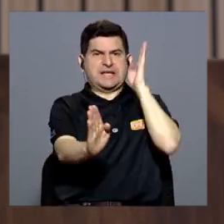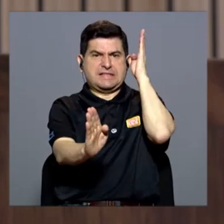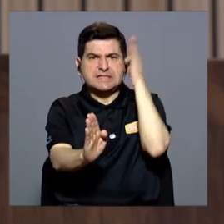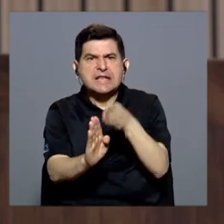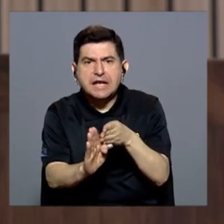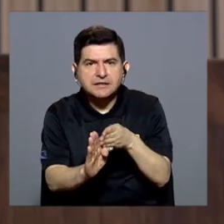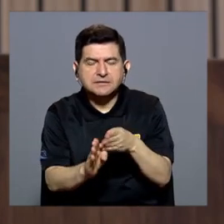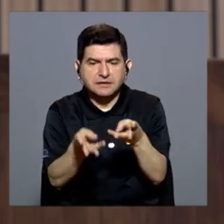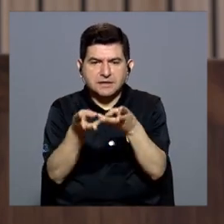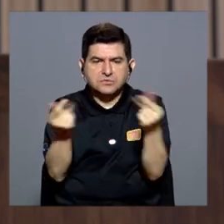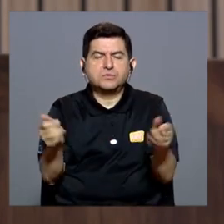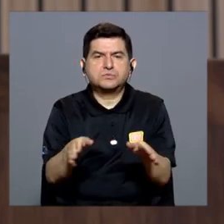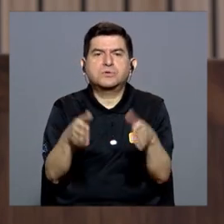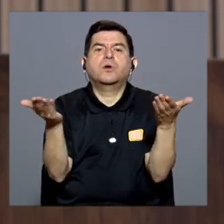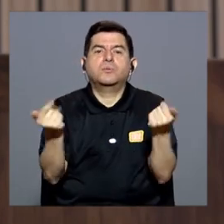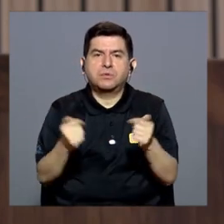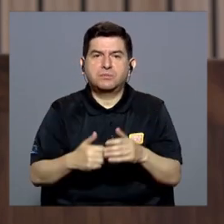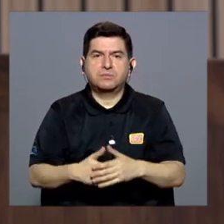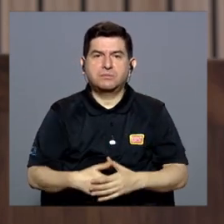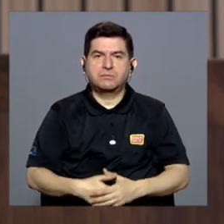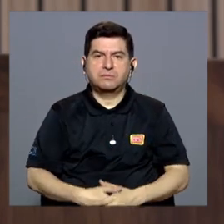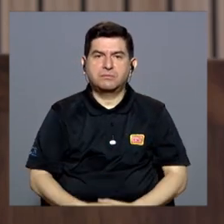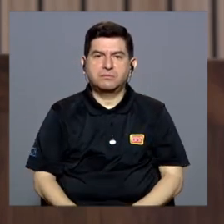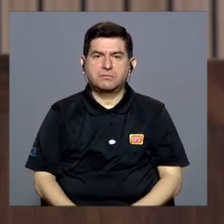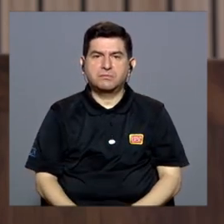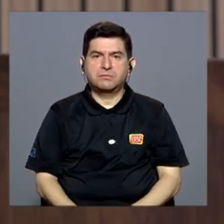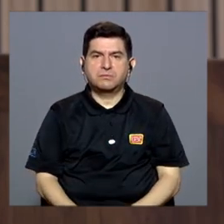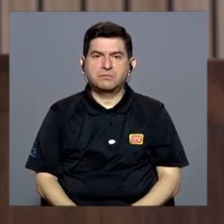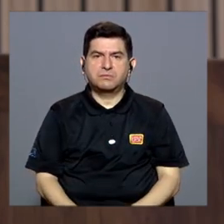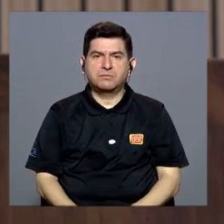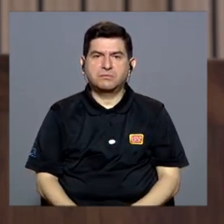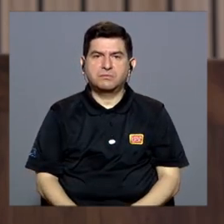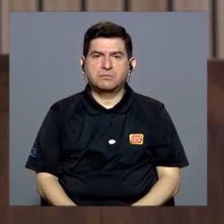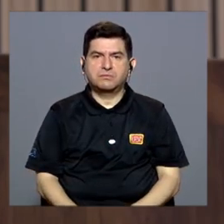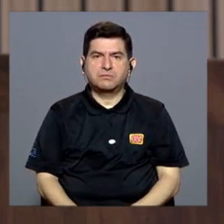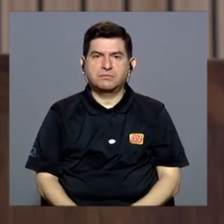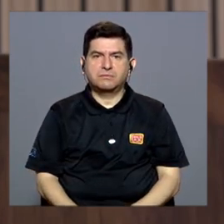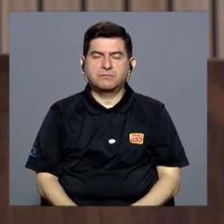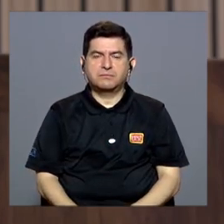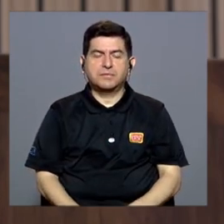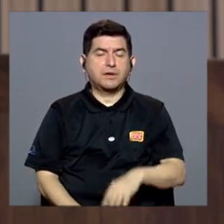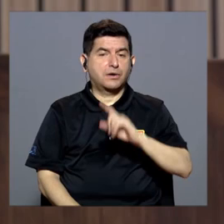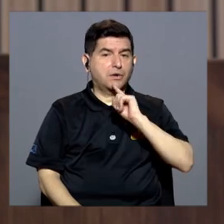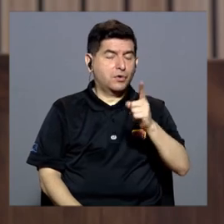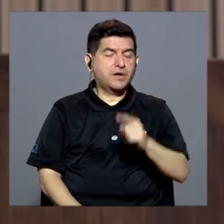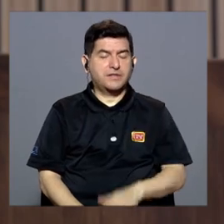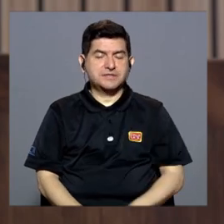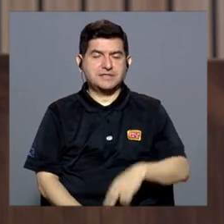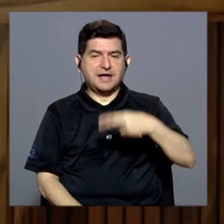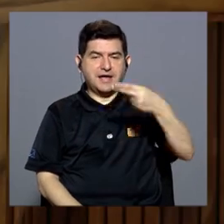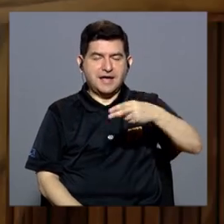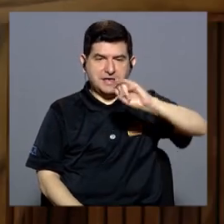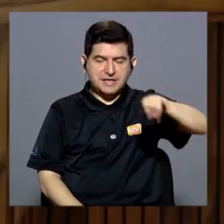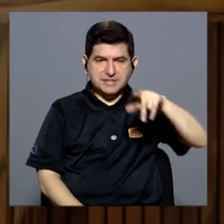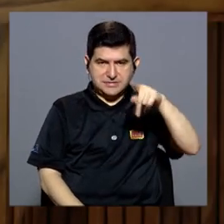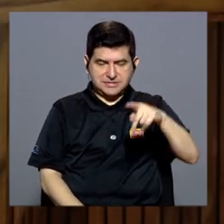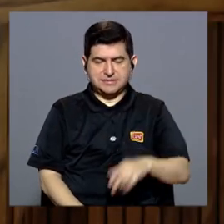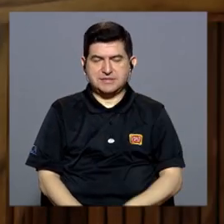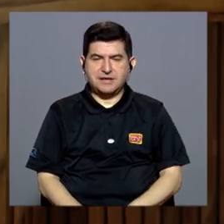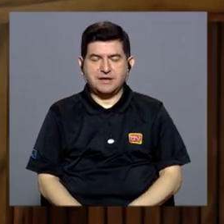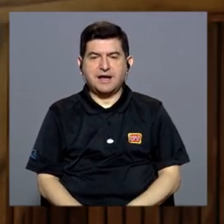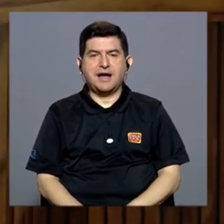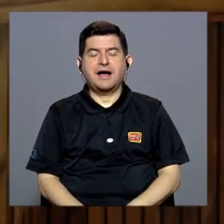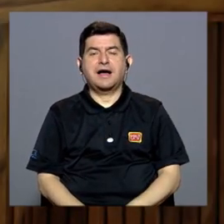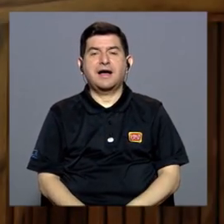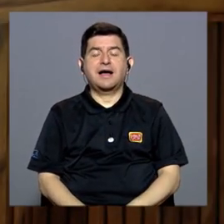¿Cómo podemos resolver eso? Creo que lo que decía don Henning del movimiento de